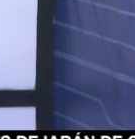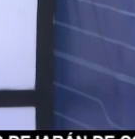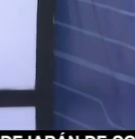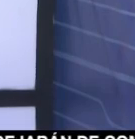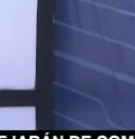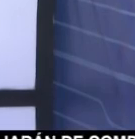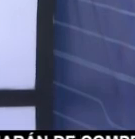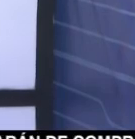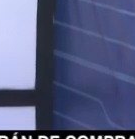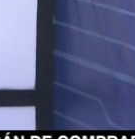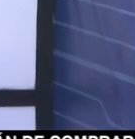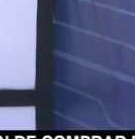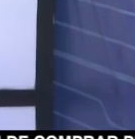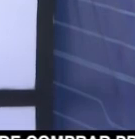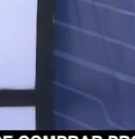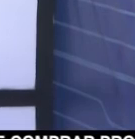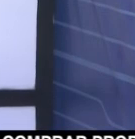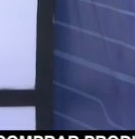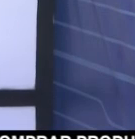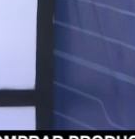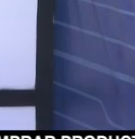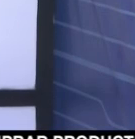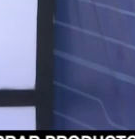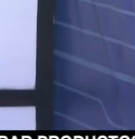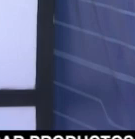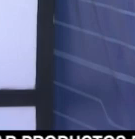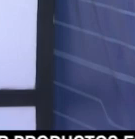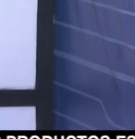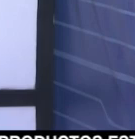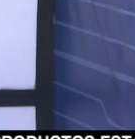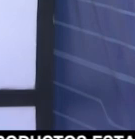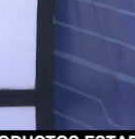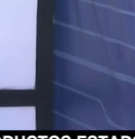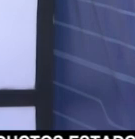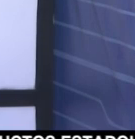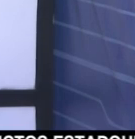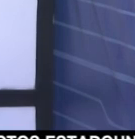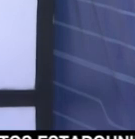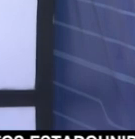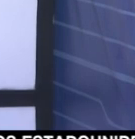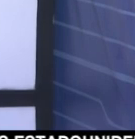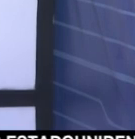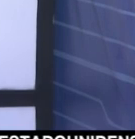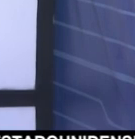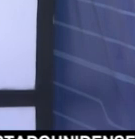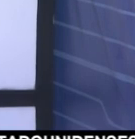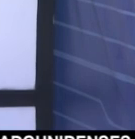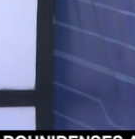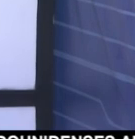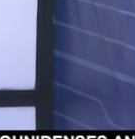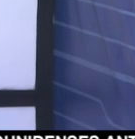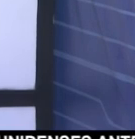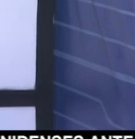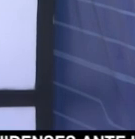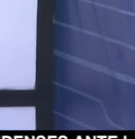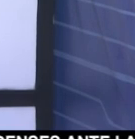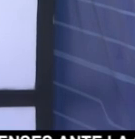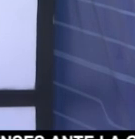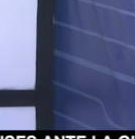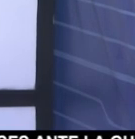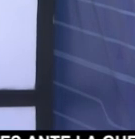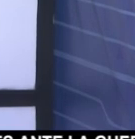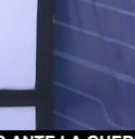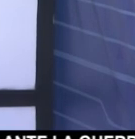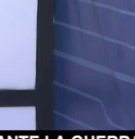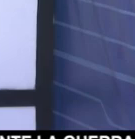Durante el último debate entre aspirantes a alcaldes organizado por el Instituto Electoral de la ciudad, los candidatos a gobernar Iztapalapa